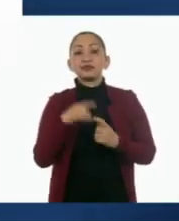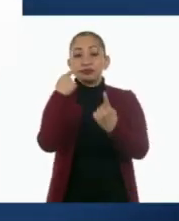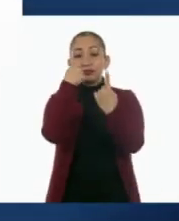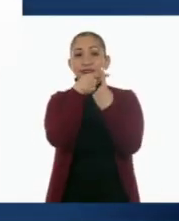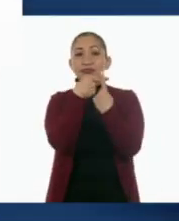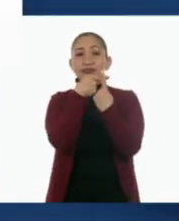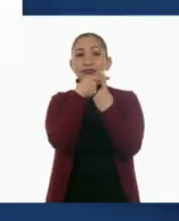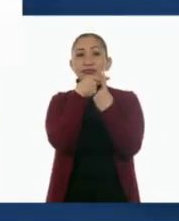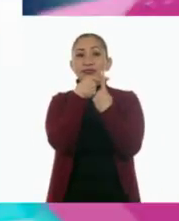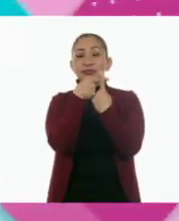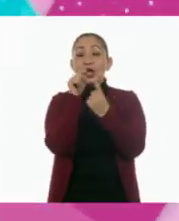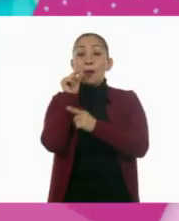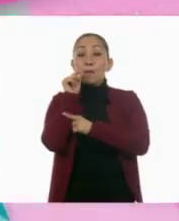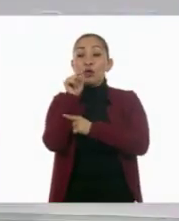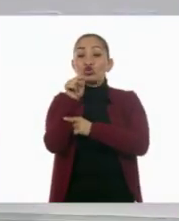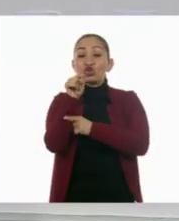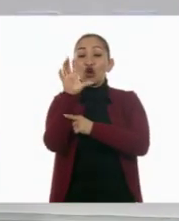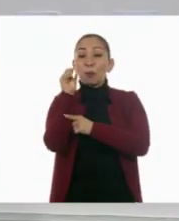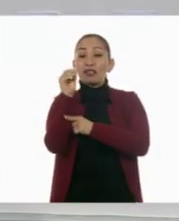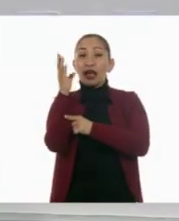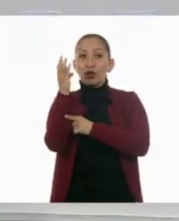sumamos